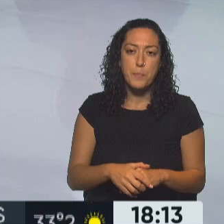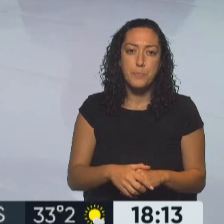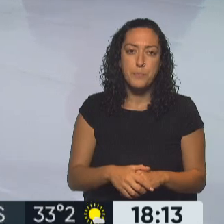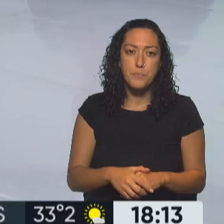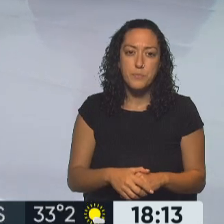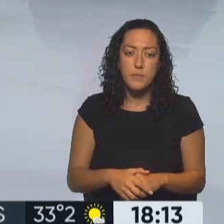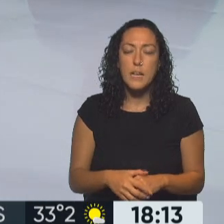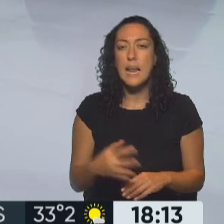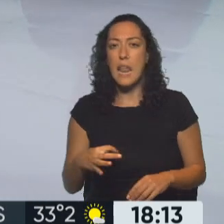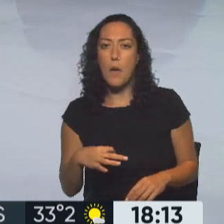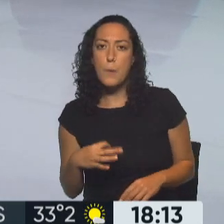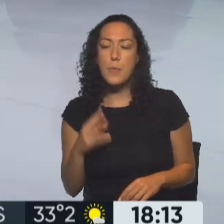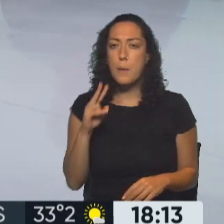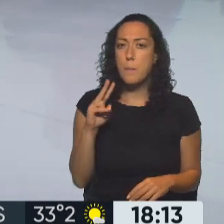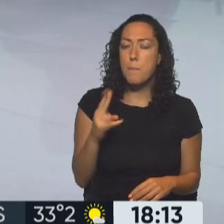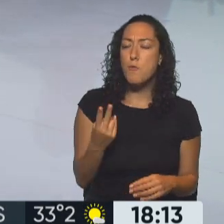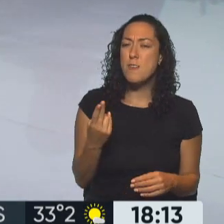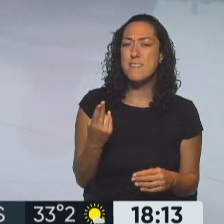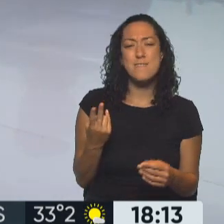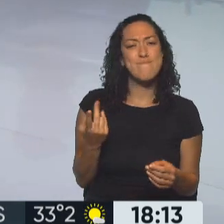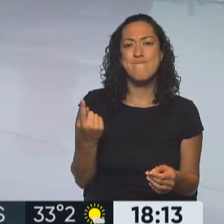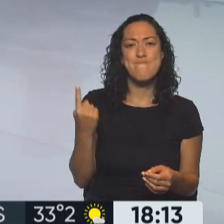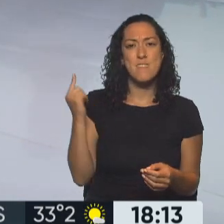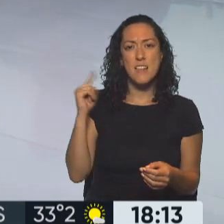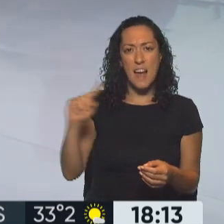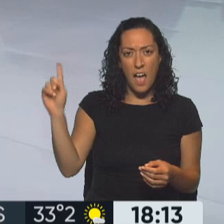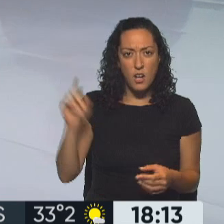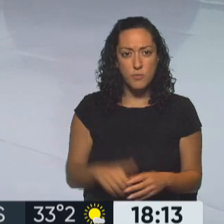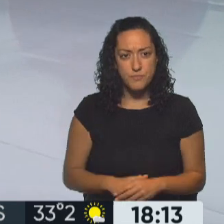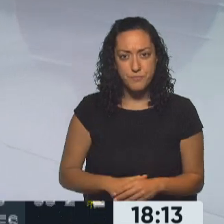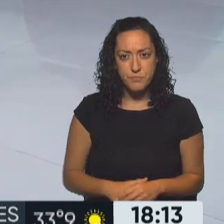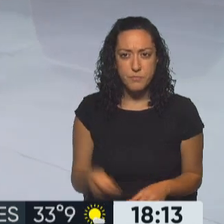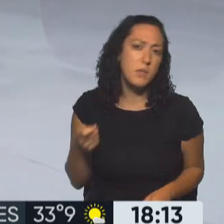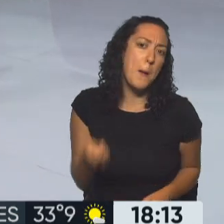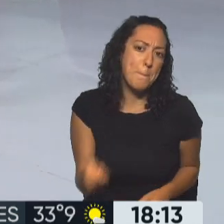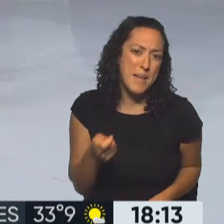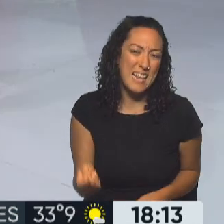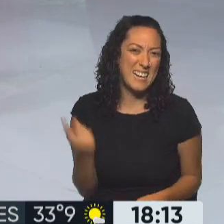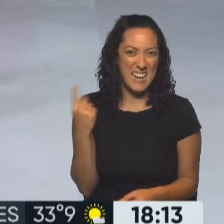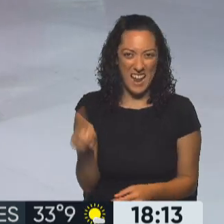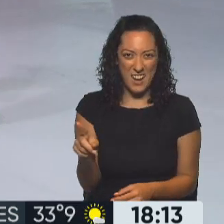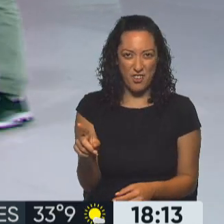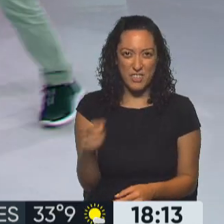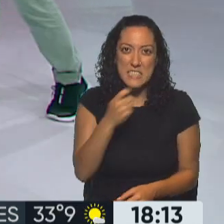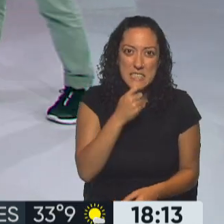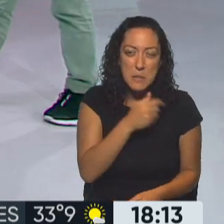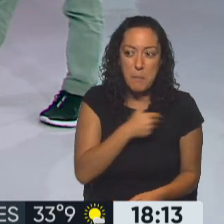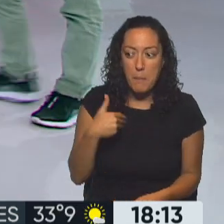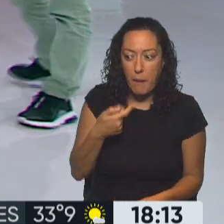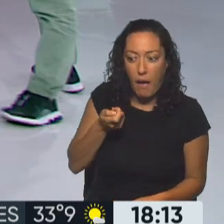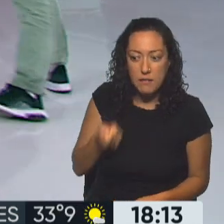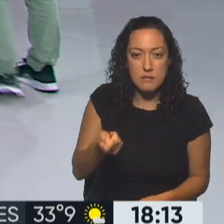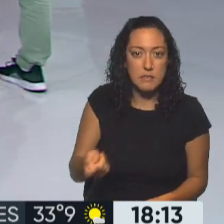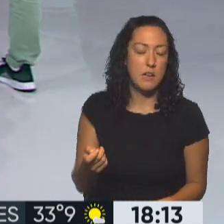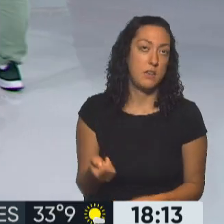Es raro la vida y la muerte, ¿no? Es raro, es raro. Y matar es más raro. Y si matás a tu mamá, qué sé yo.